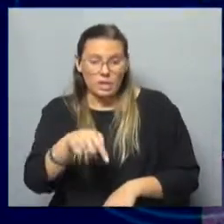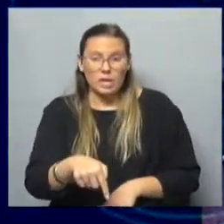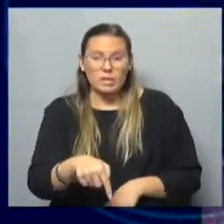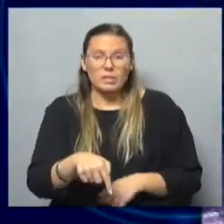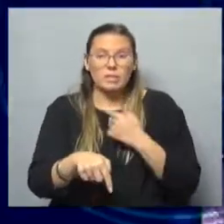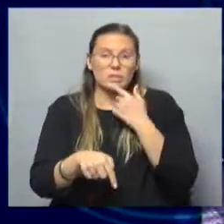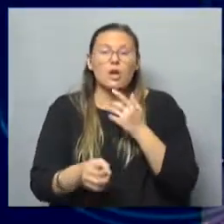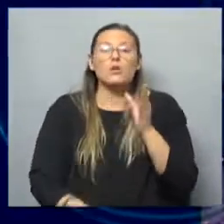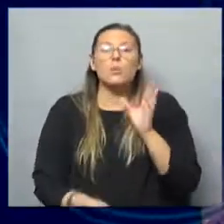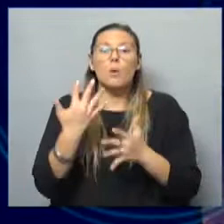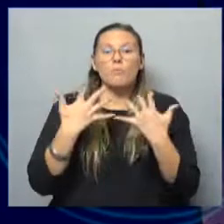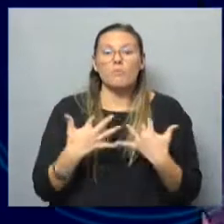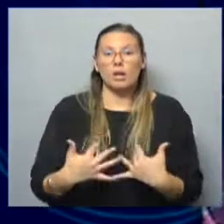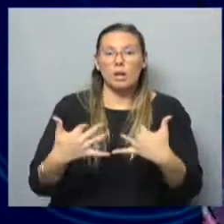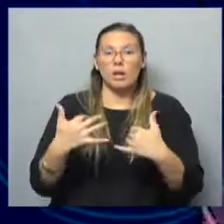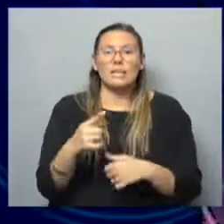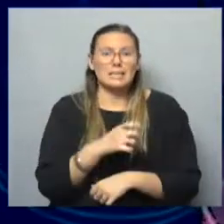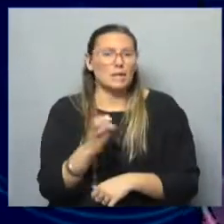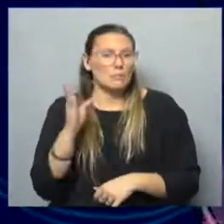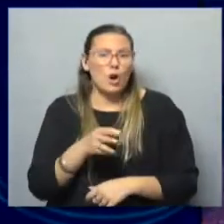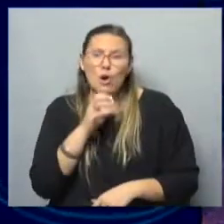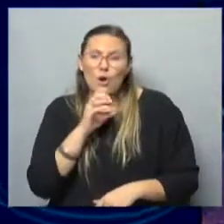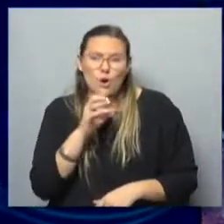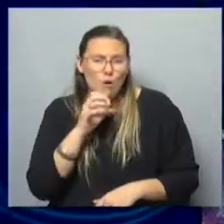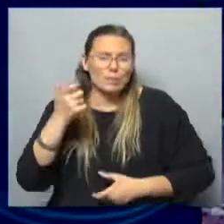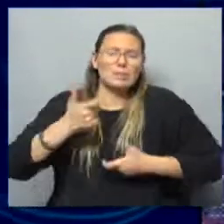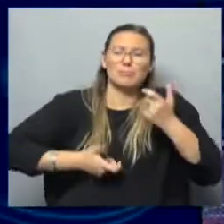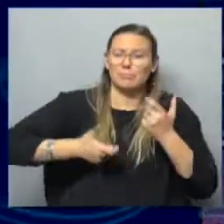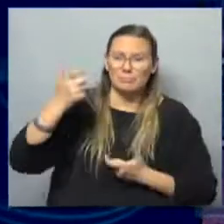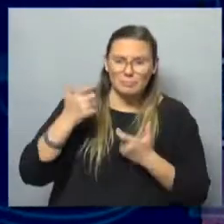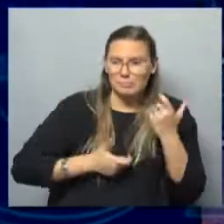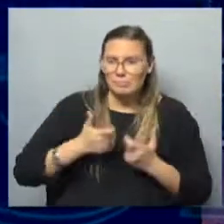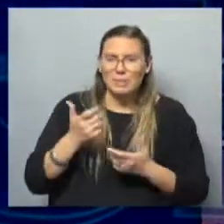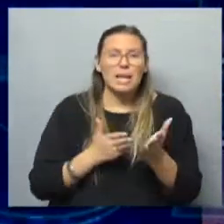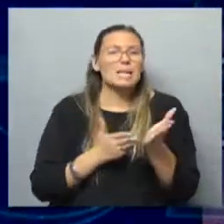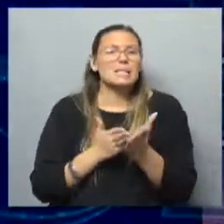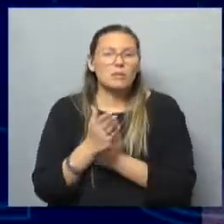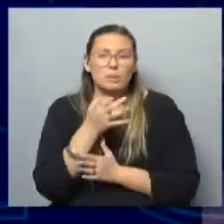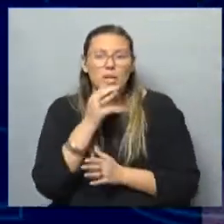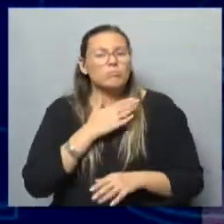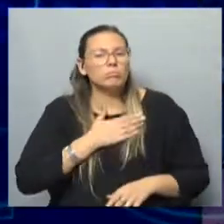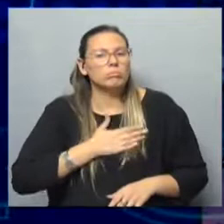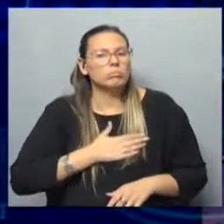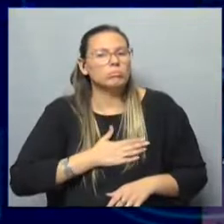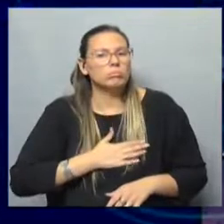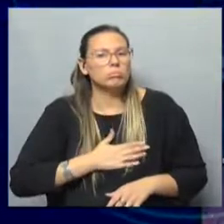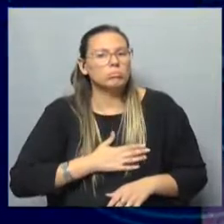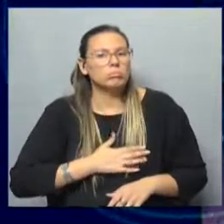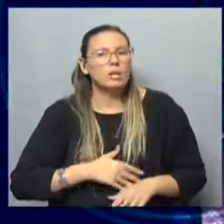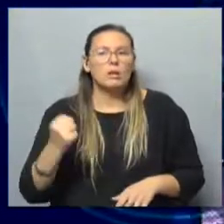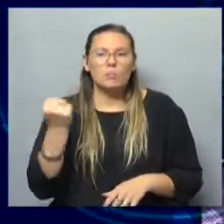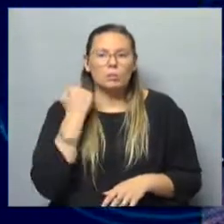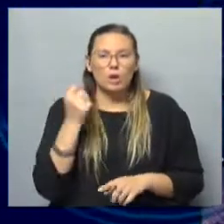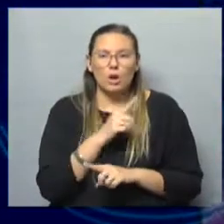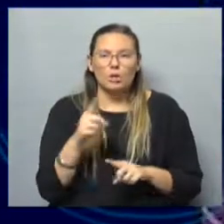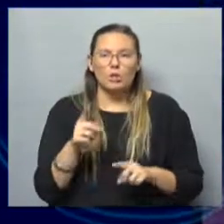una nueva función, es 100% comedia para reír. Decimos siempre que se queden tranquilos, que es muy importante, que no